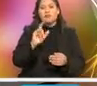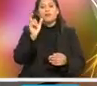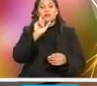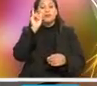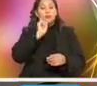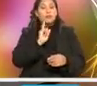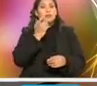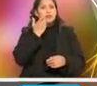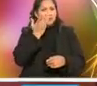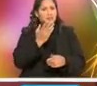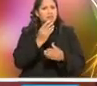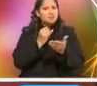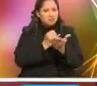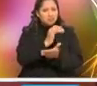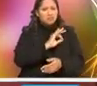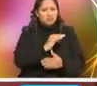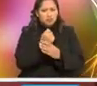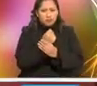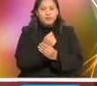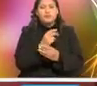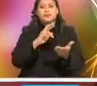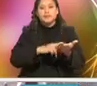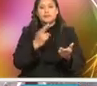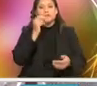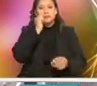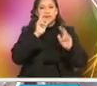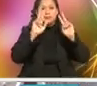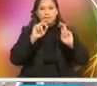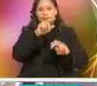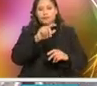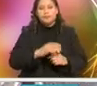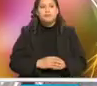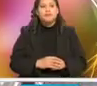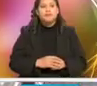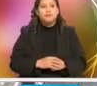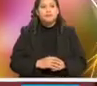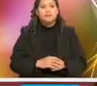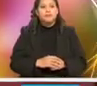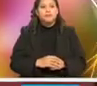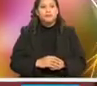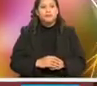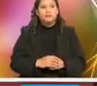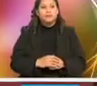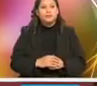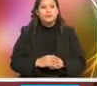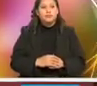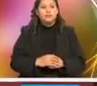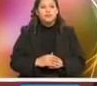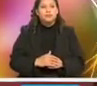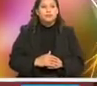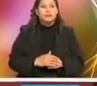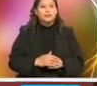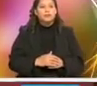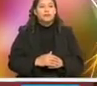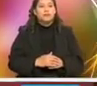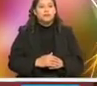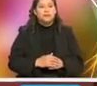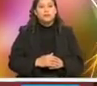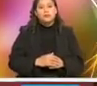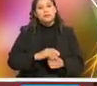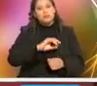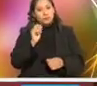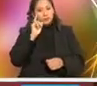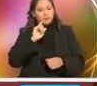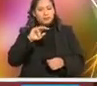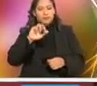mujer mexicana quiere, puede. En la revista Siempre se publicó. Otra es además una queridísima amiga, la que viene es Marta Lamas,